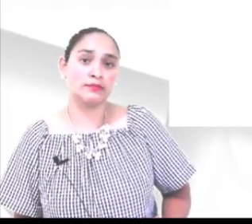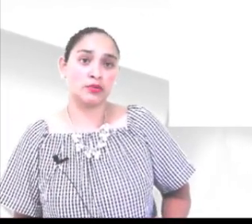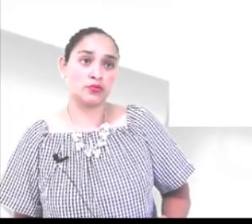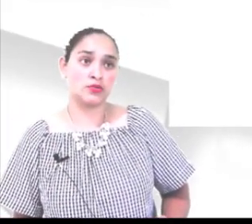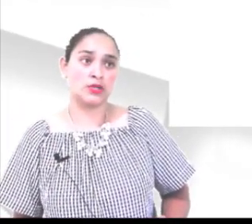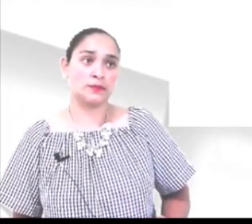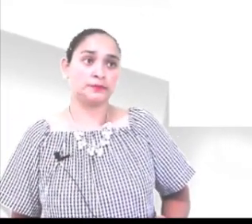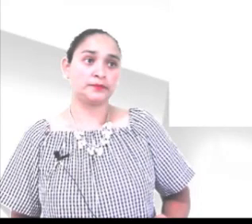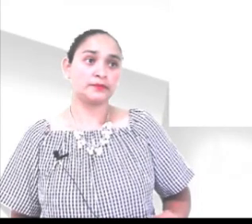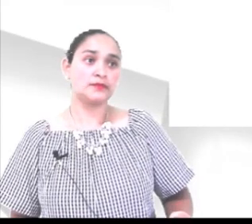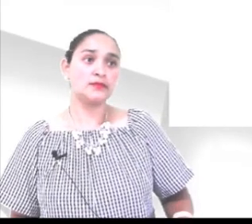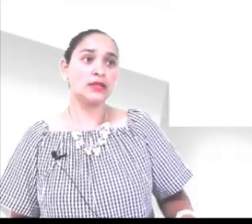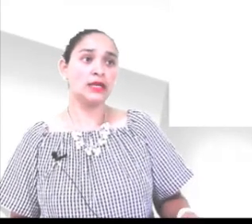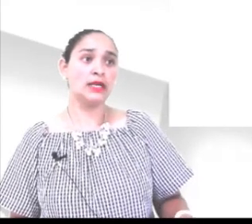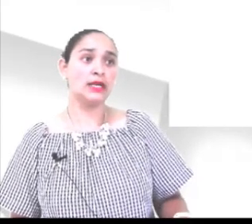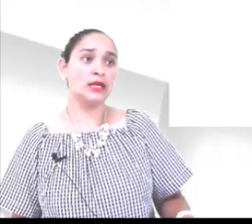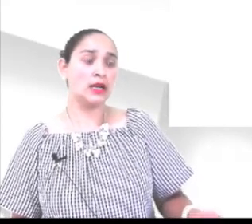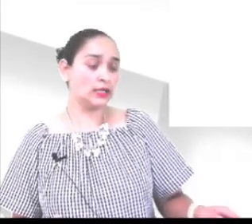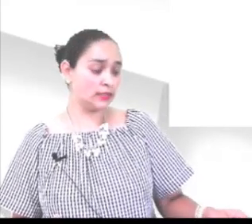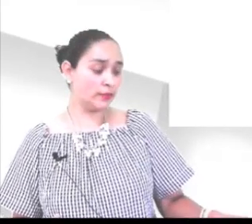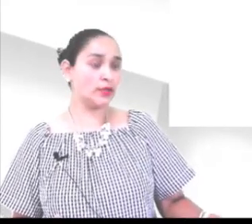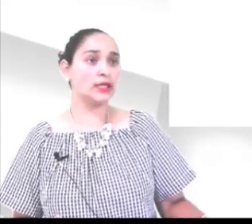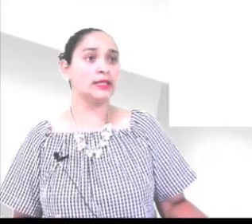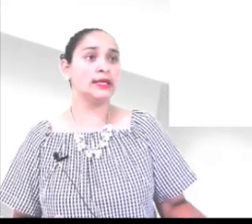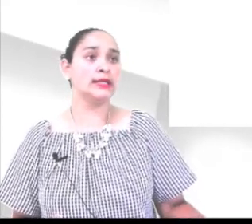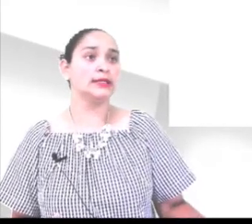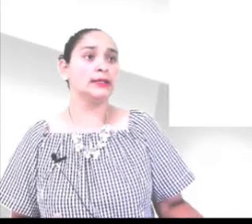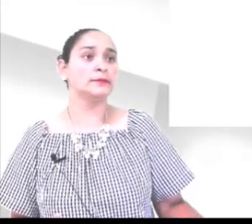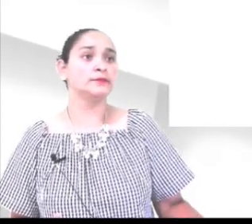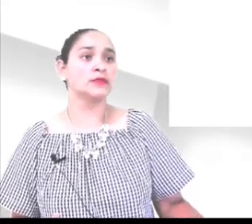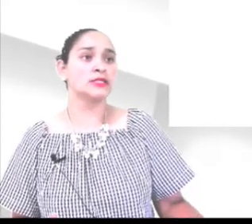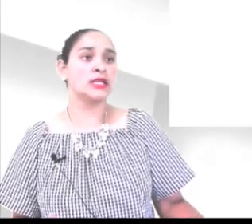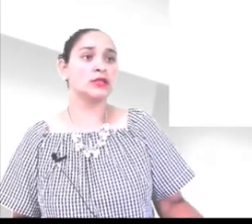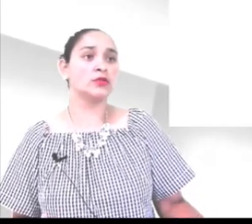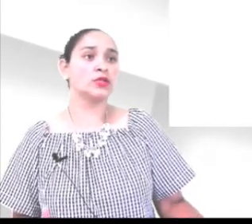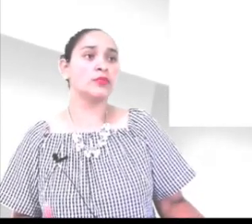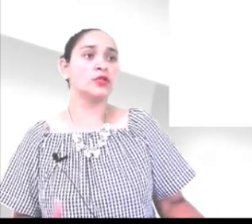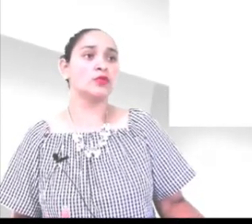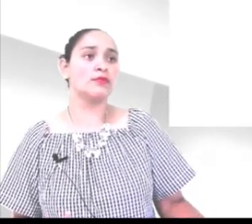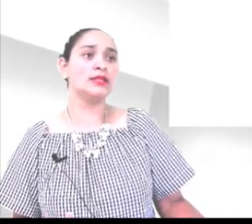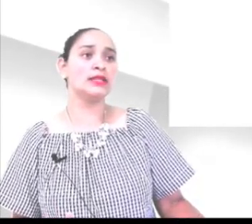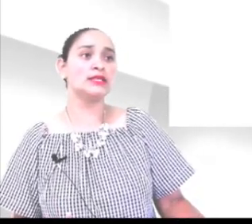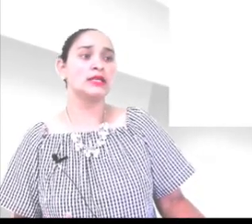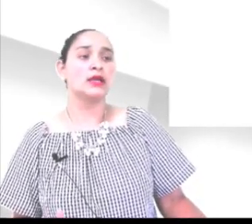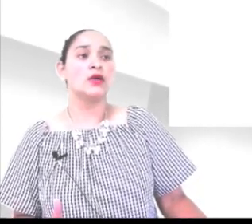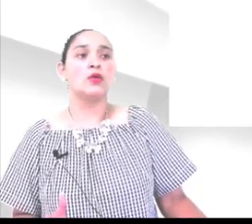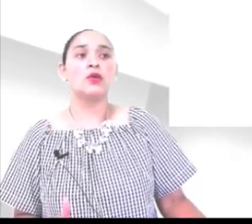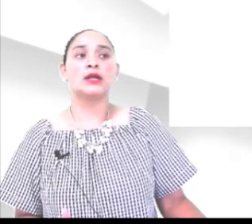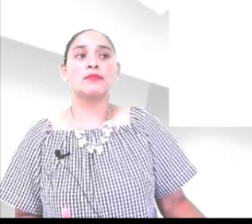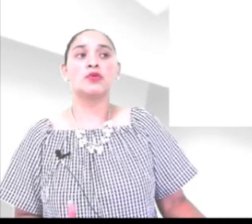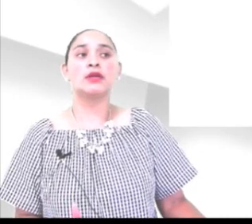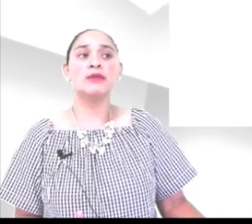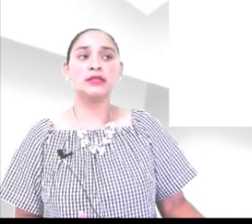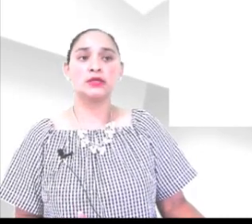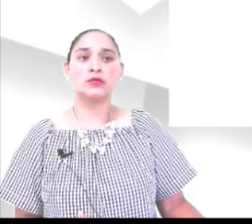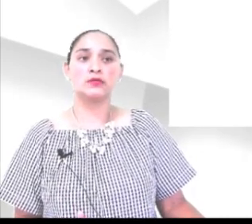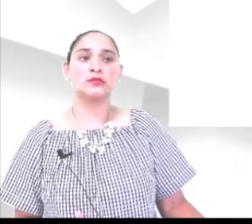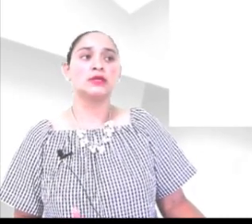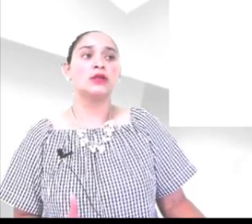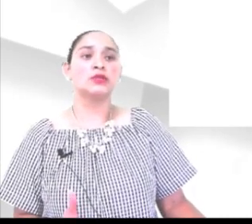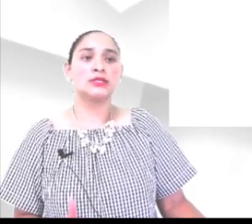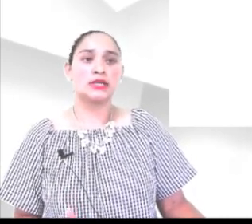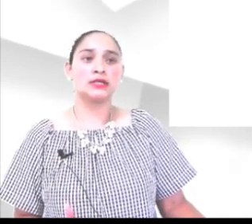puedan producir. El tipo de cierto tipo de tormentas o el cambio